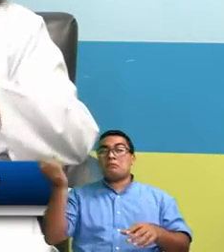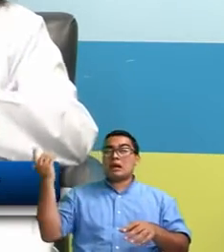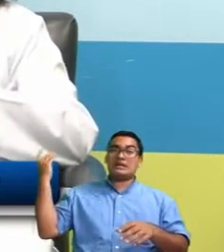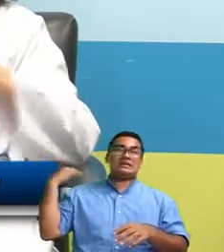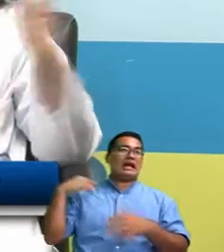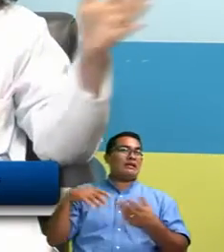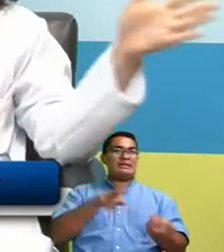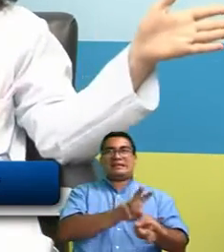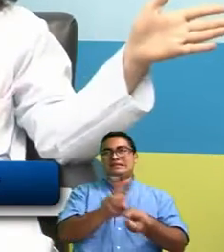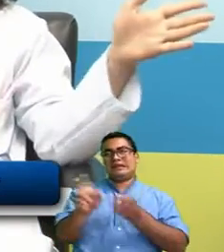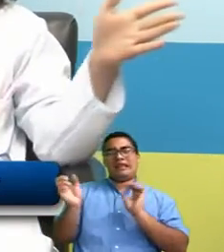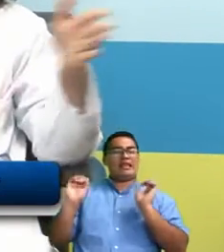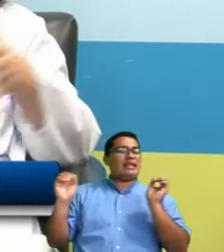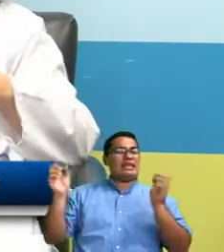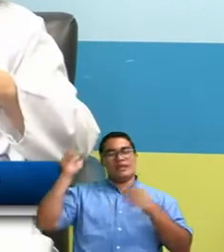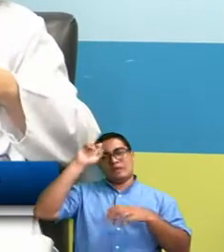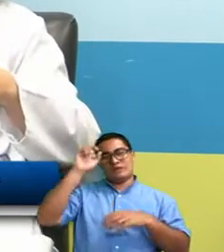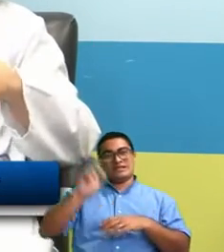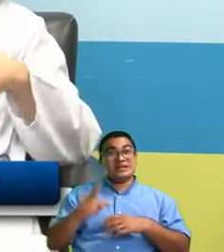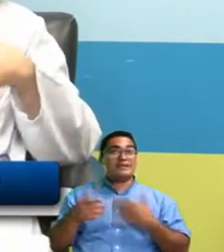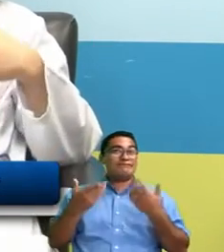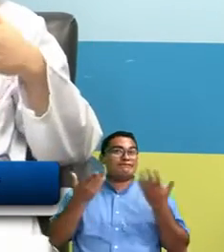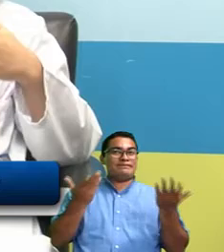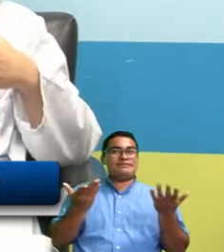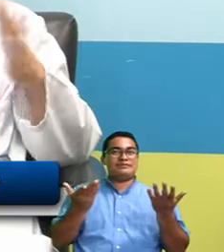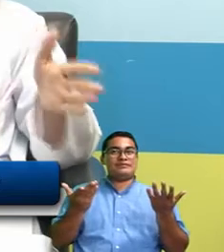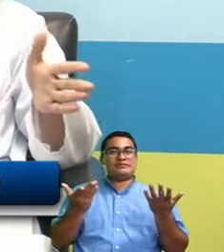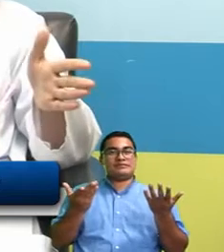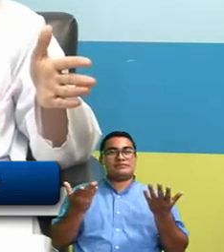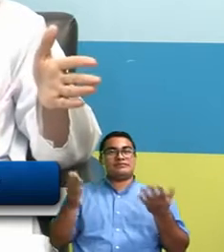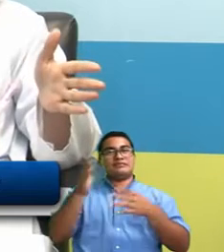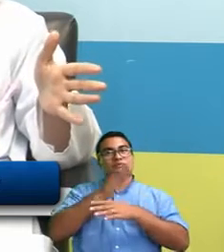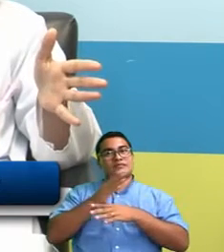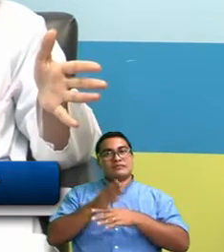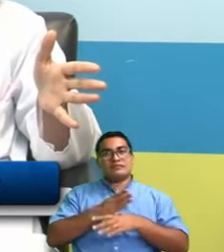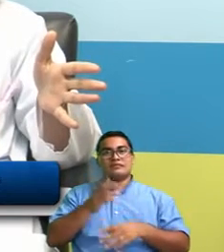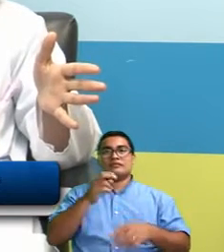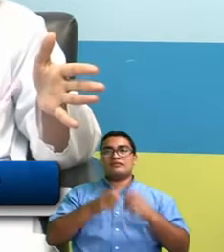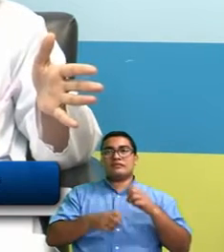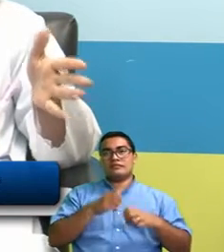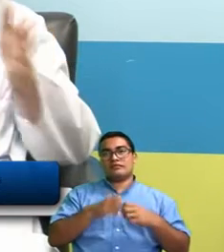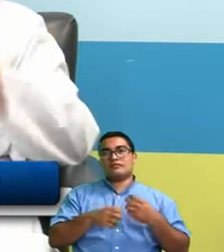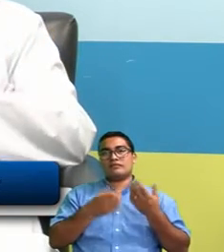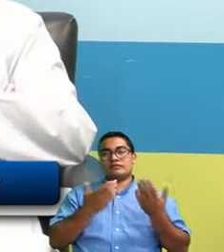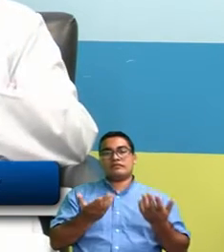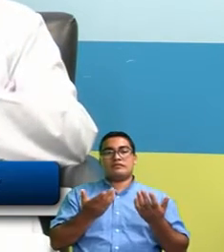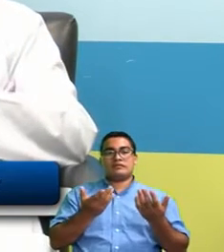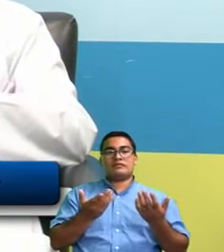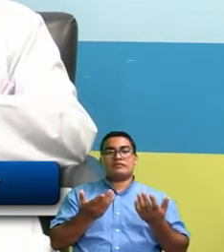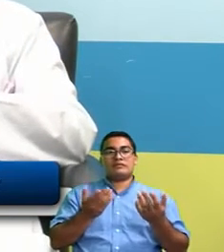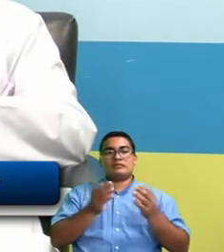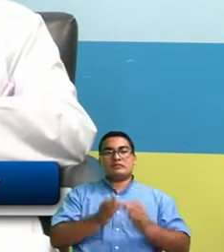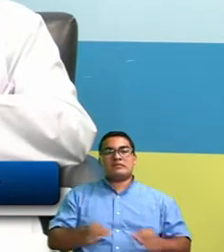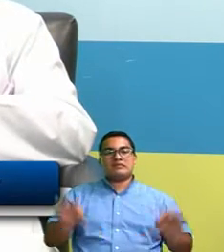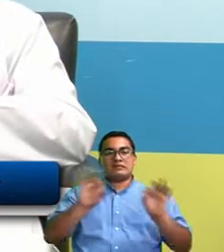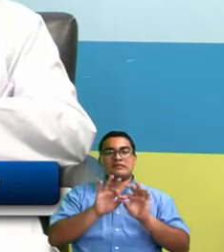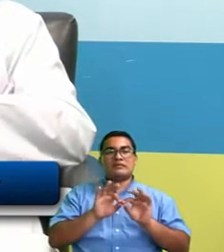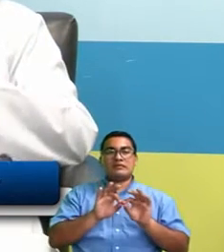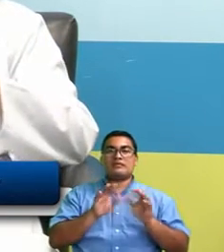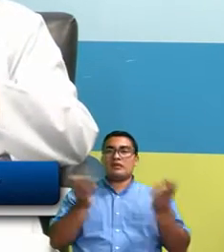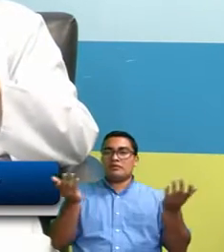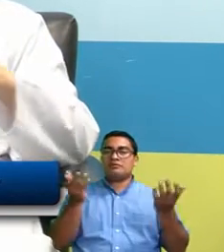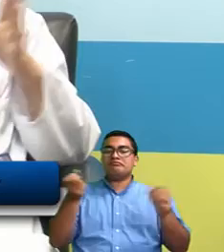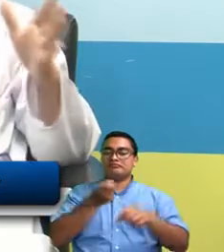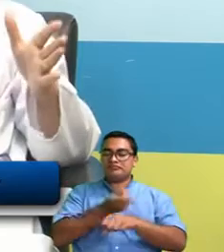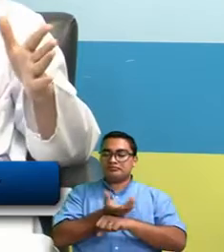ella, pudo haber tenido múltiples parejas sexuales y múltiples parejas de riesgo. Entonces, por eso es que la